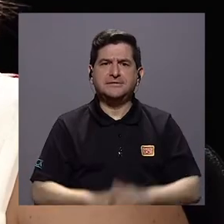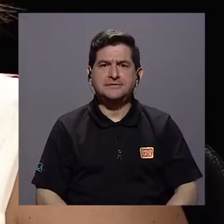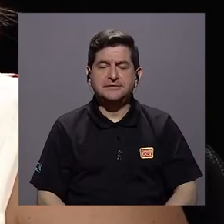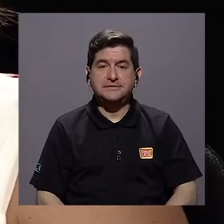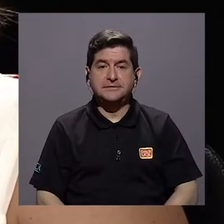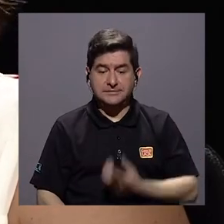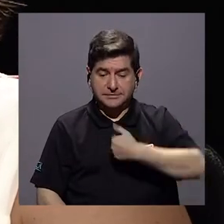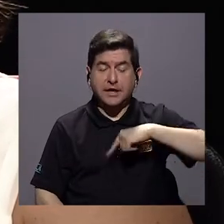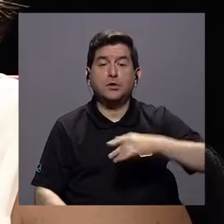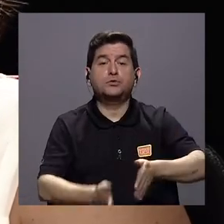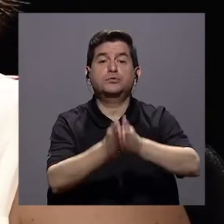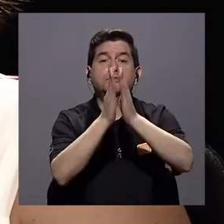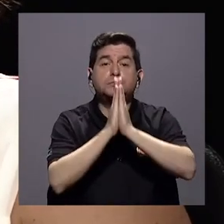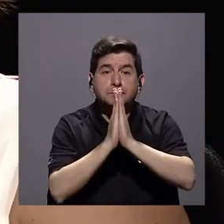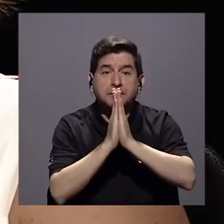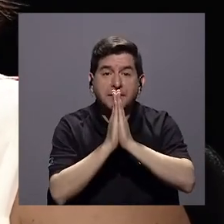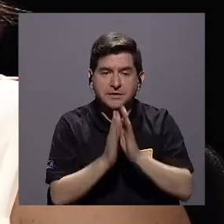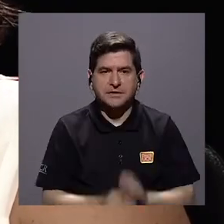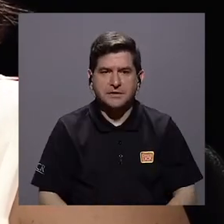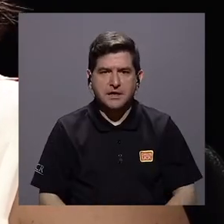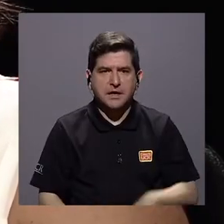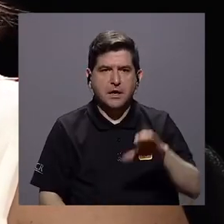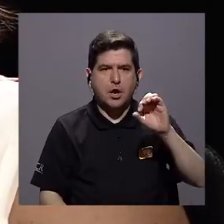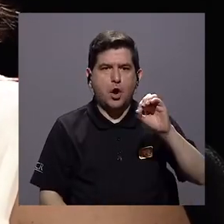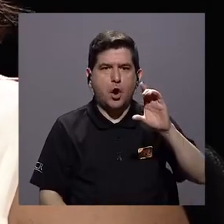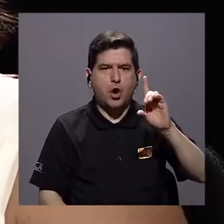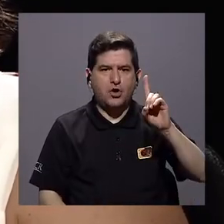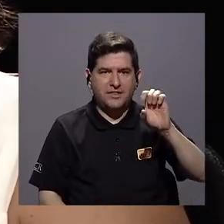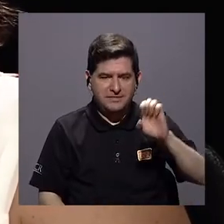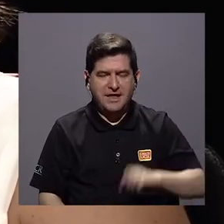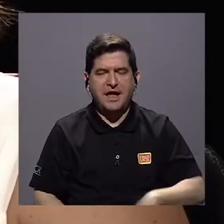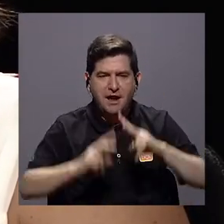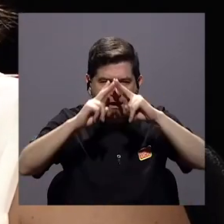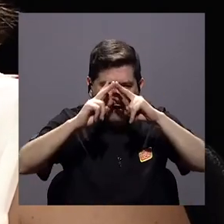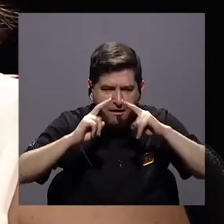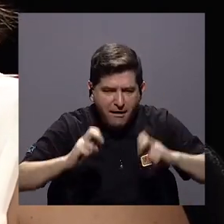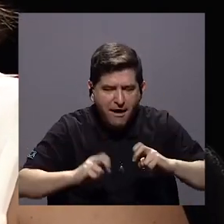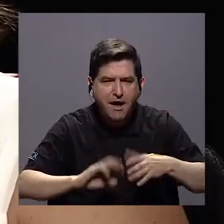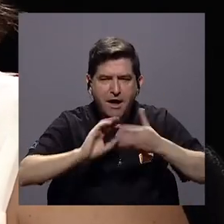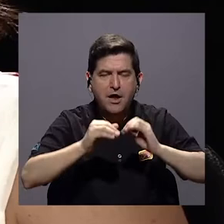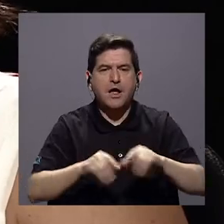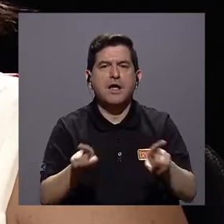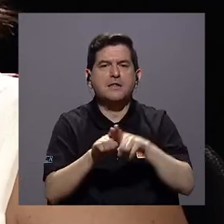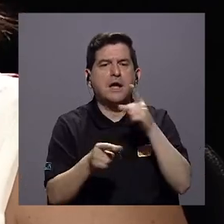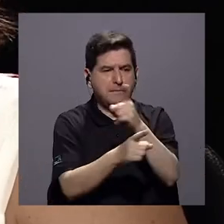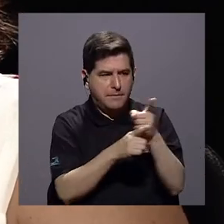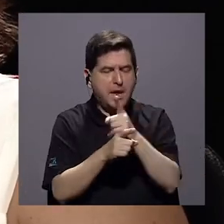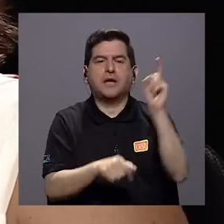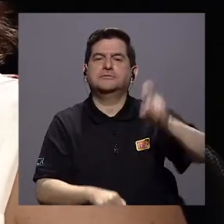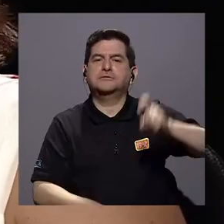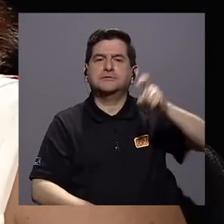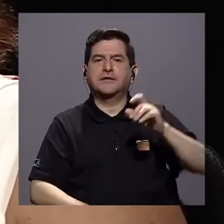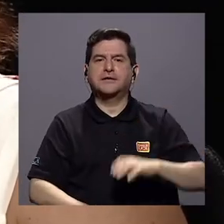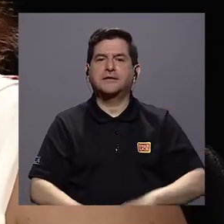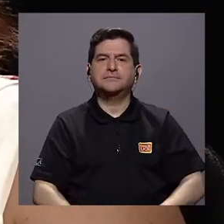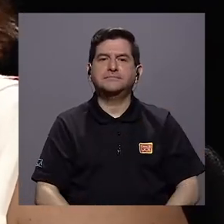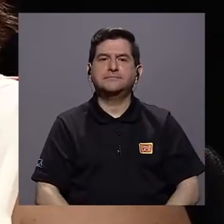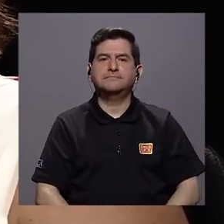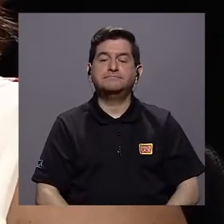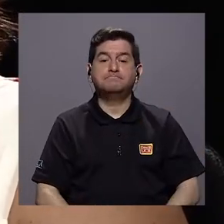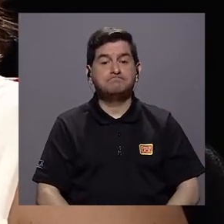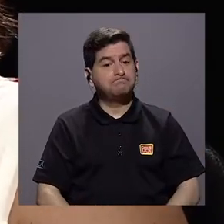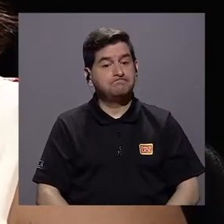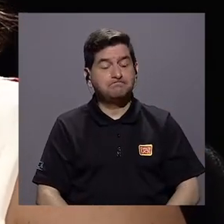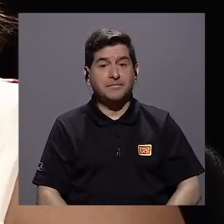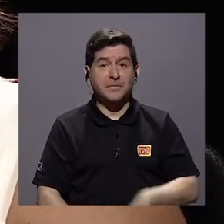Entonces existe una diferencia y de ahí nuestra solicitud para que la OCDEC revise los datos y haga las